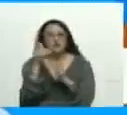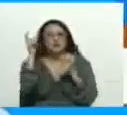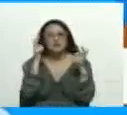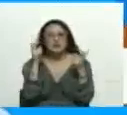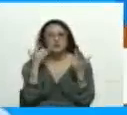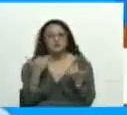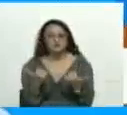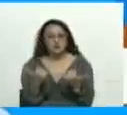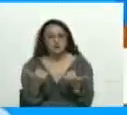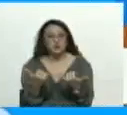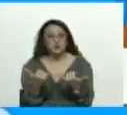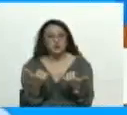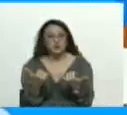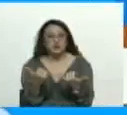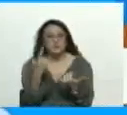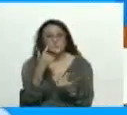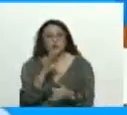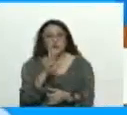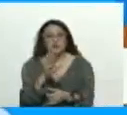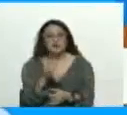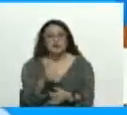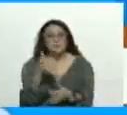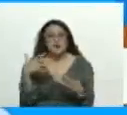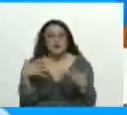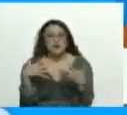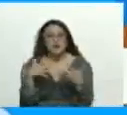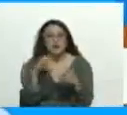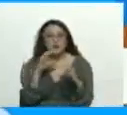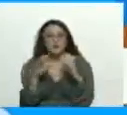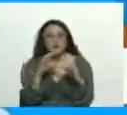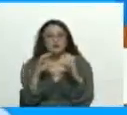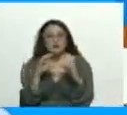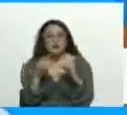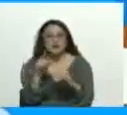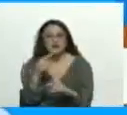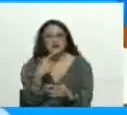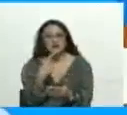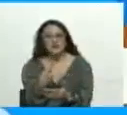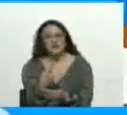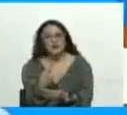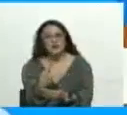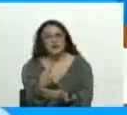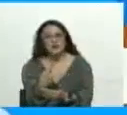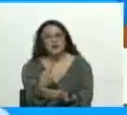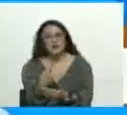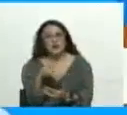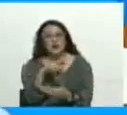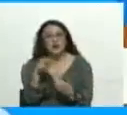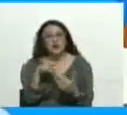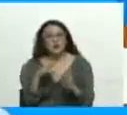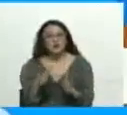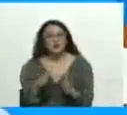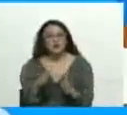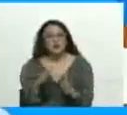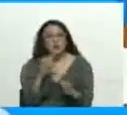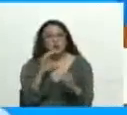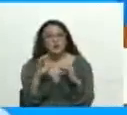vigente protagonista de mil batallas comunicacionales y él dijo alguna vez una revolución